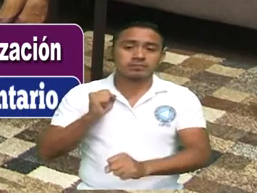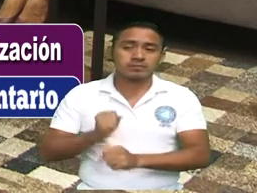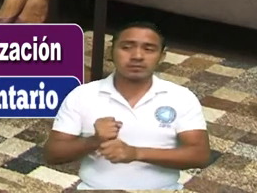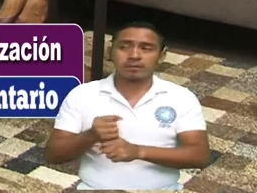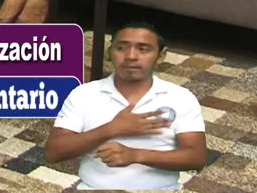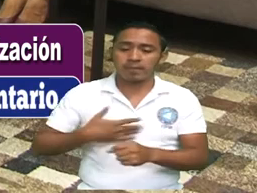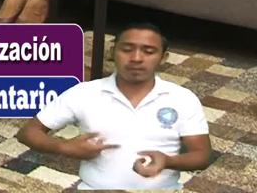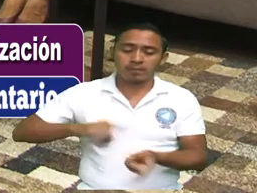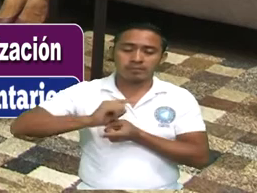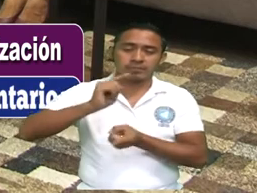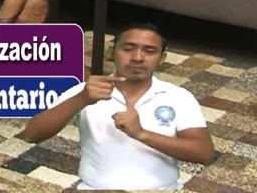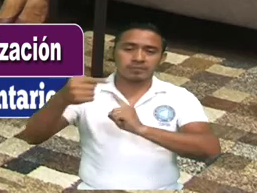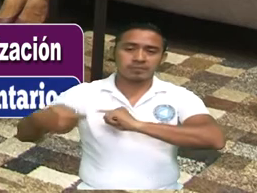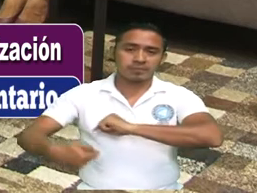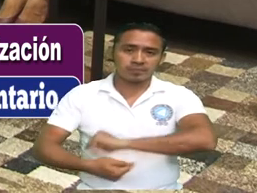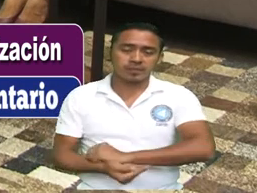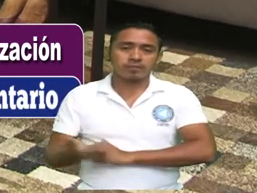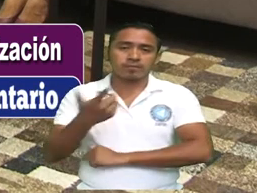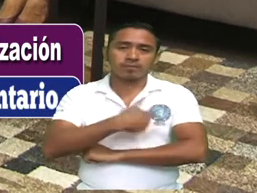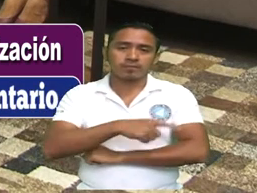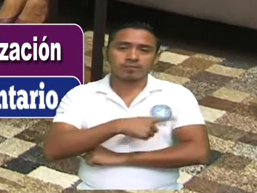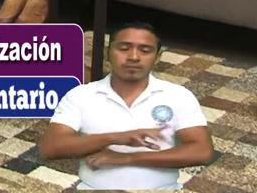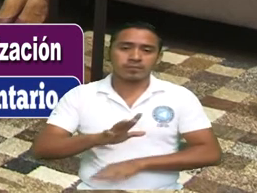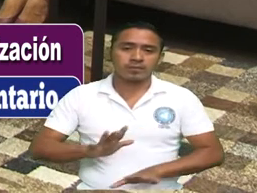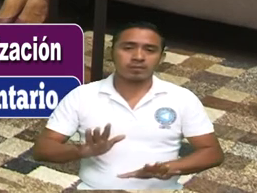vienen mejorando y construyendo escuelas.